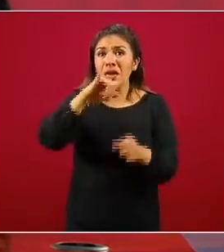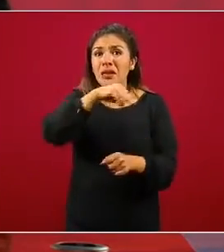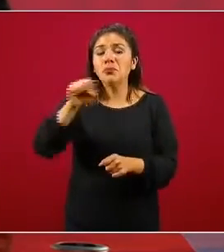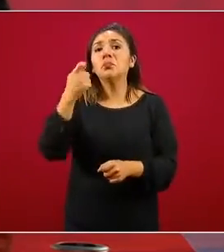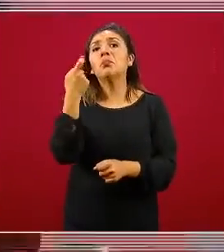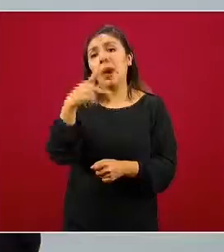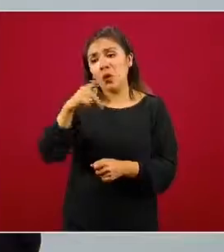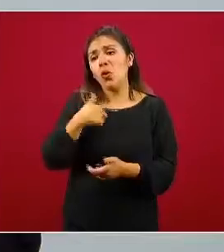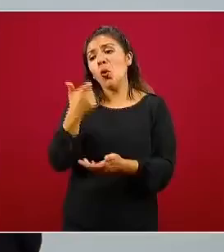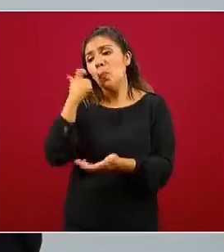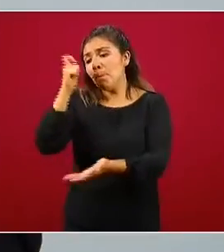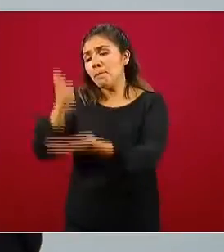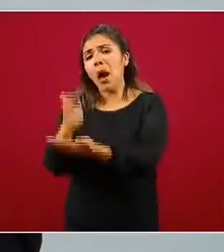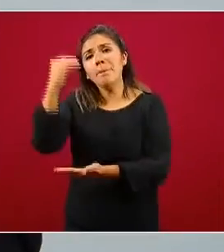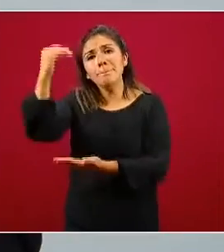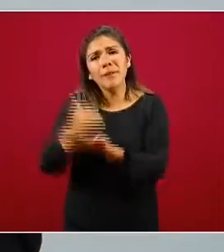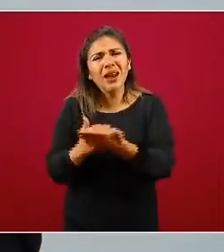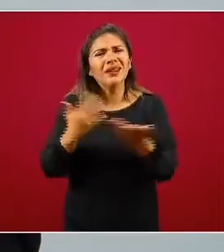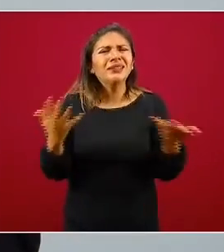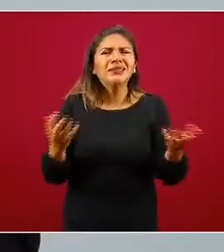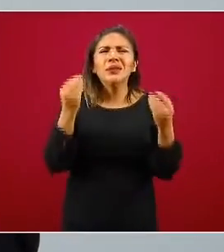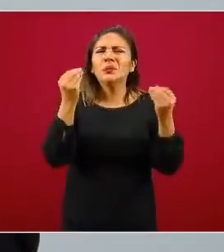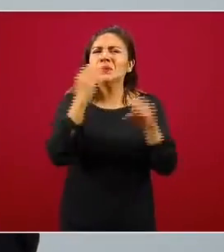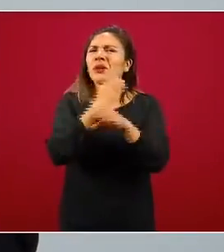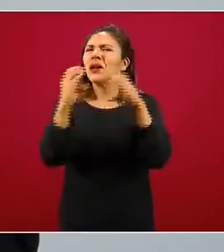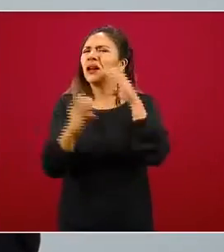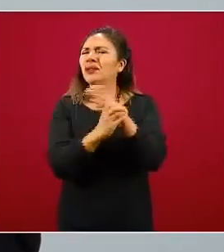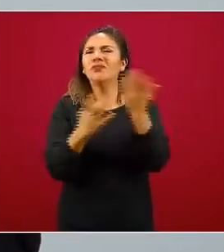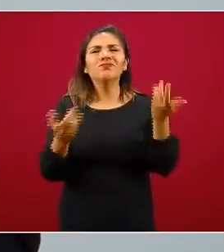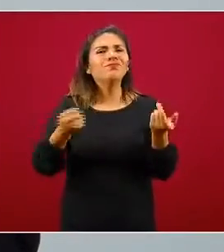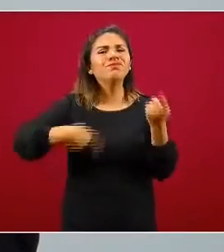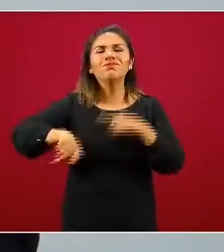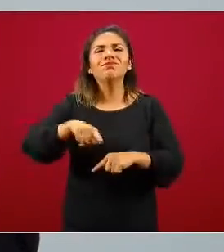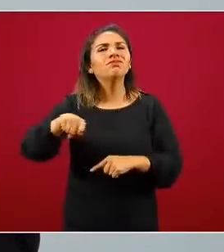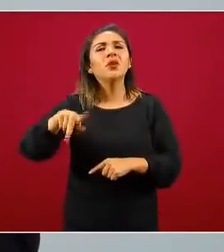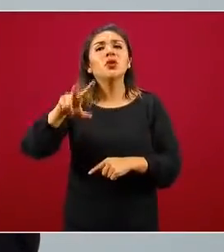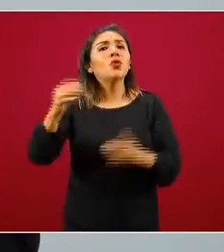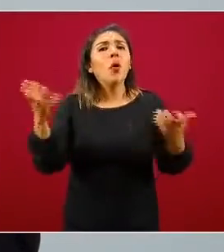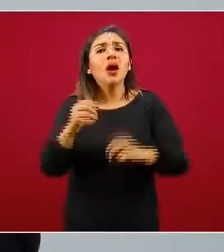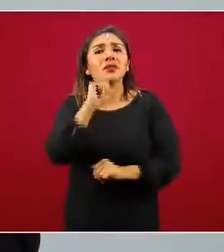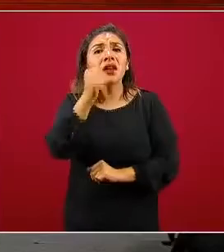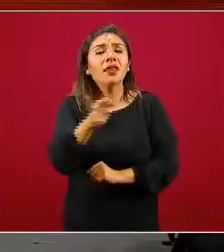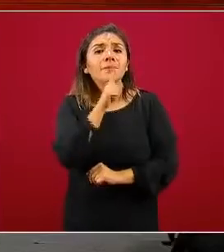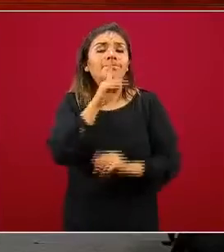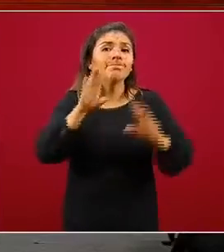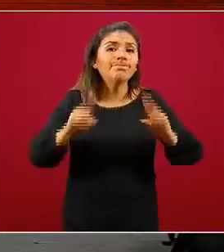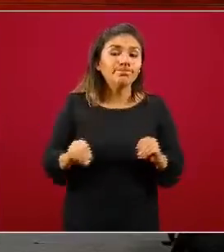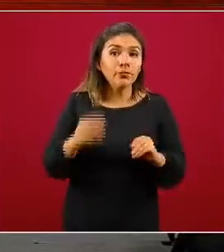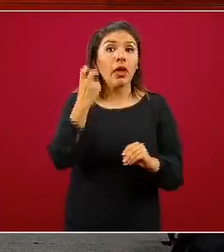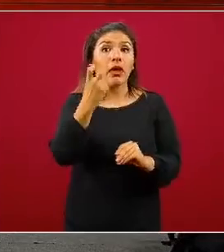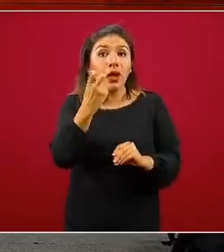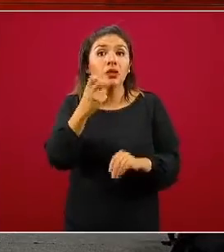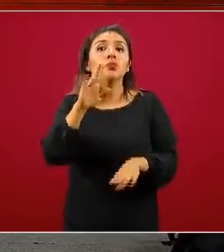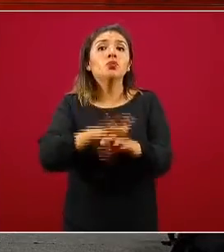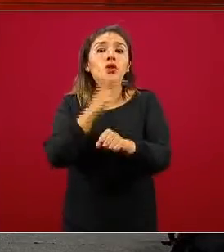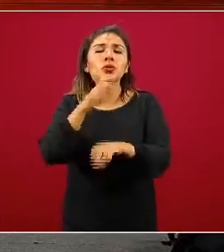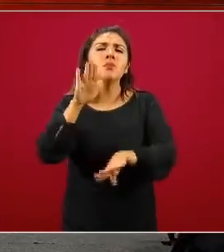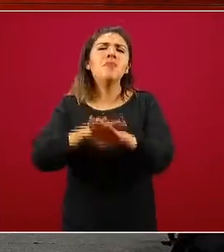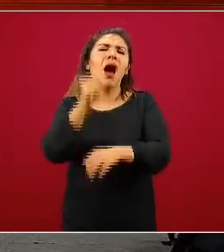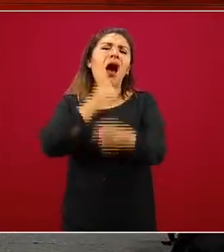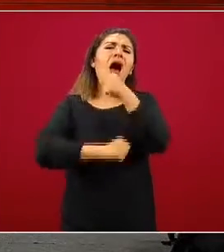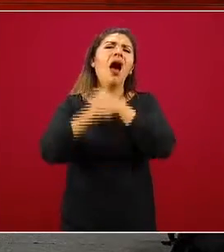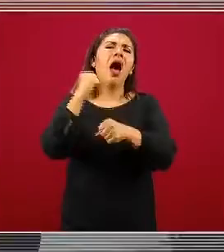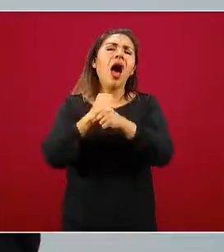le rebajan el salario. Entonces se enfrentan a eso y finalmente no hacen nada. Y por eso también llevamos muchos años